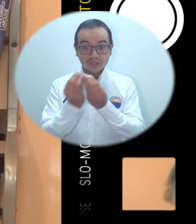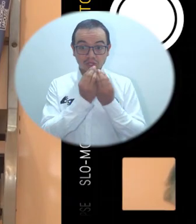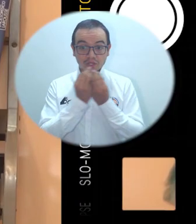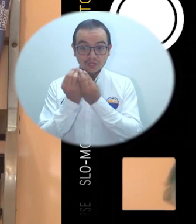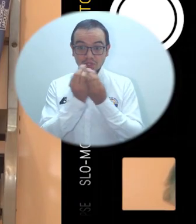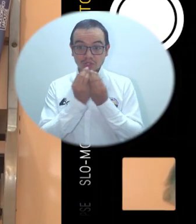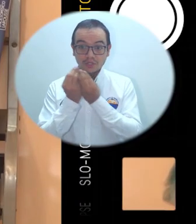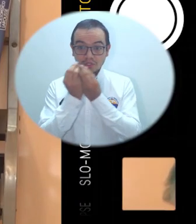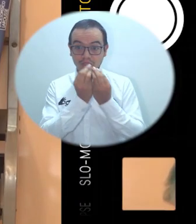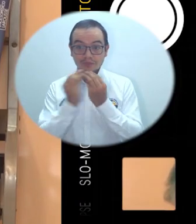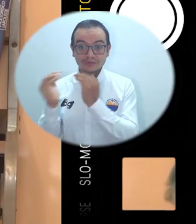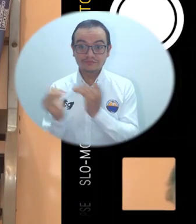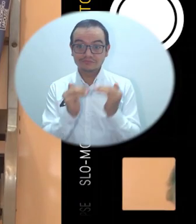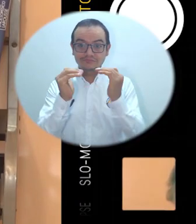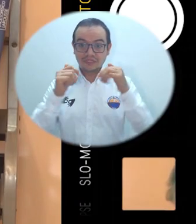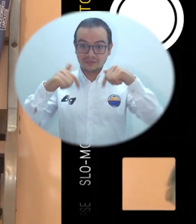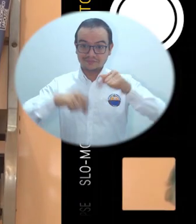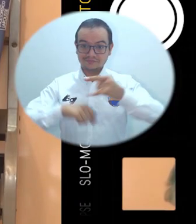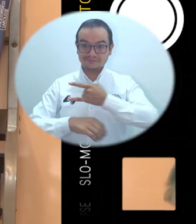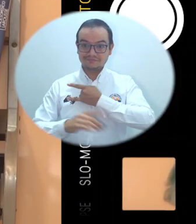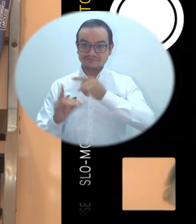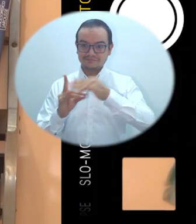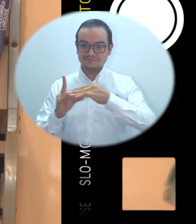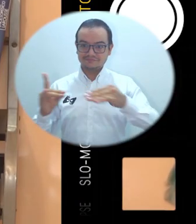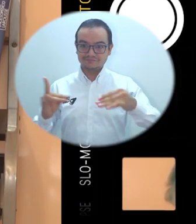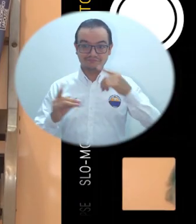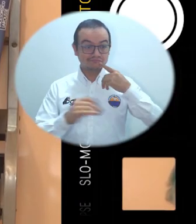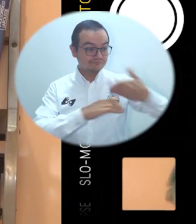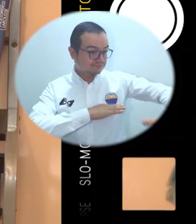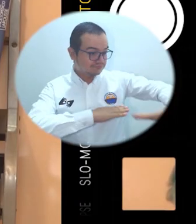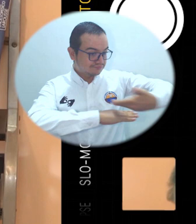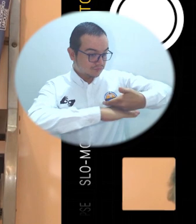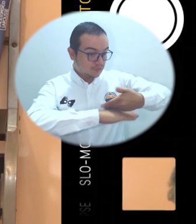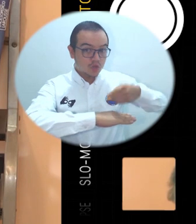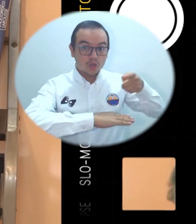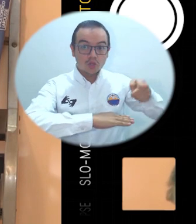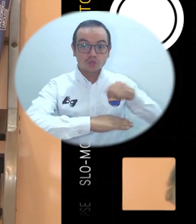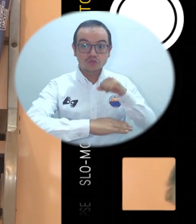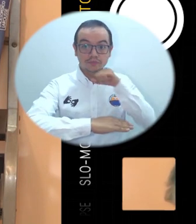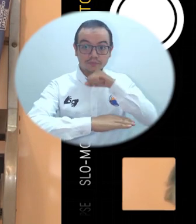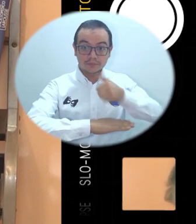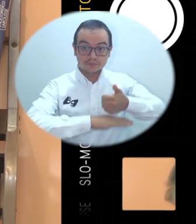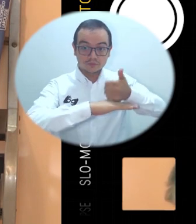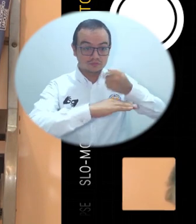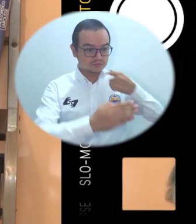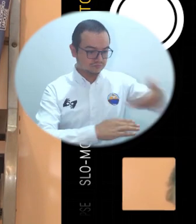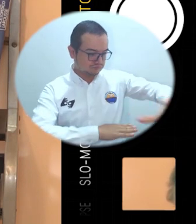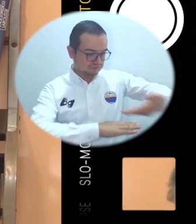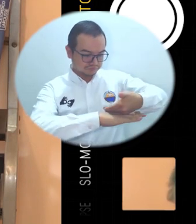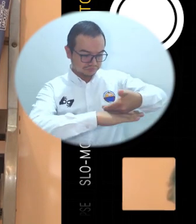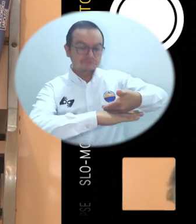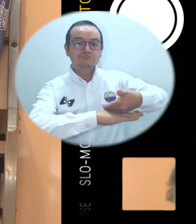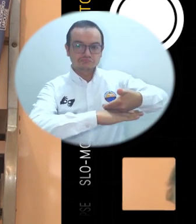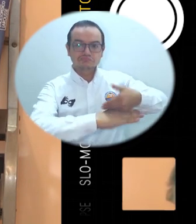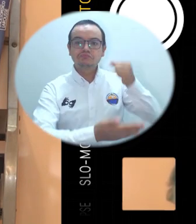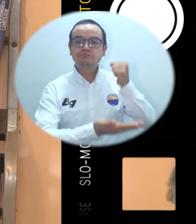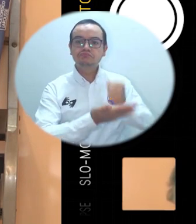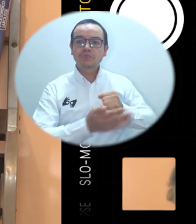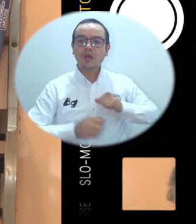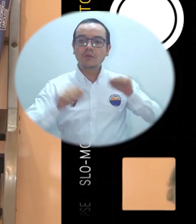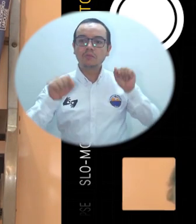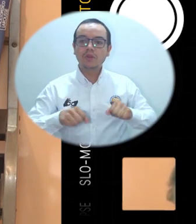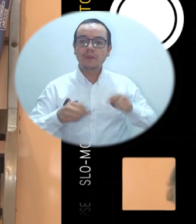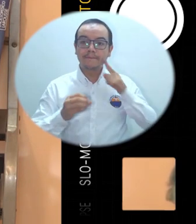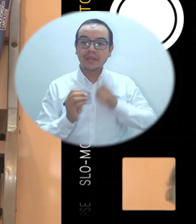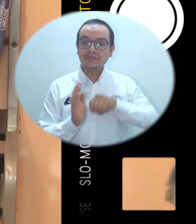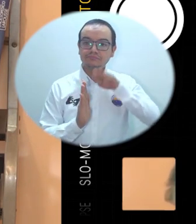El Consejo Superior de esta Casa de Estudios Superiores aprobó la propuesta presentada por el rector Pablo Vera para otorgar un alivio económico